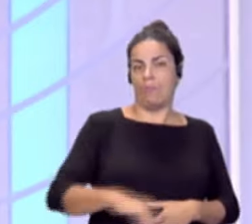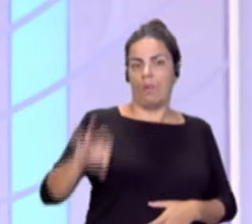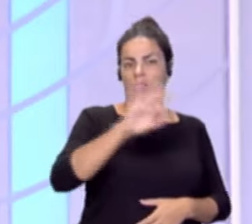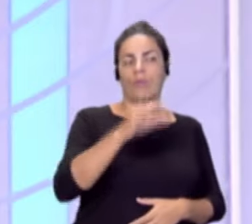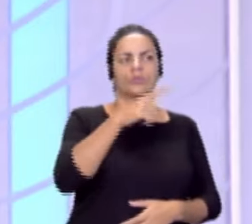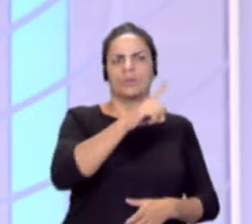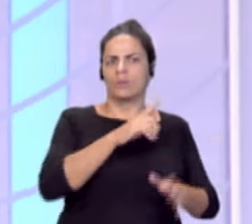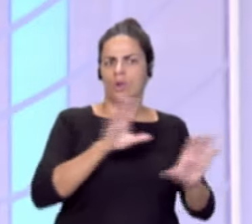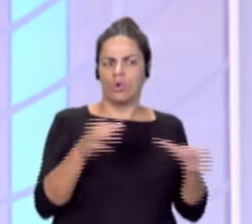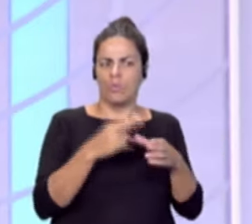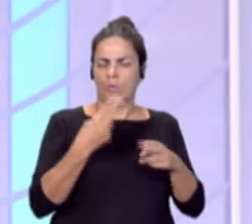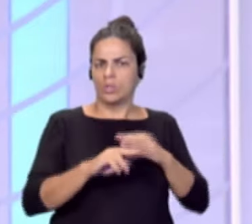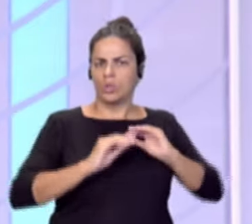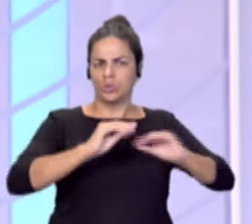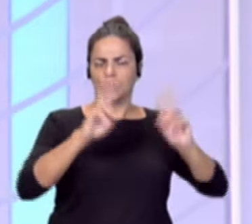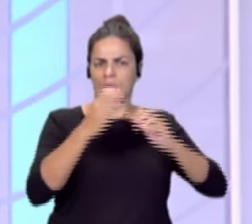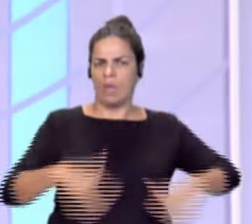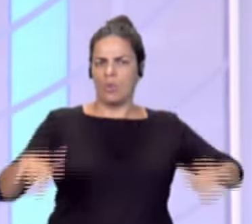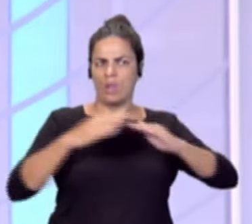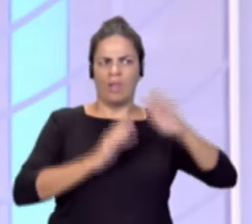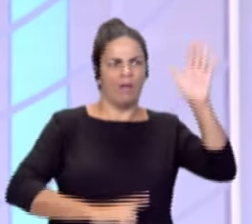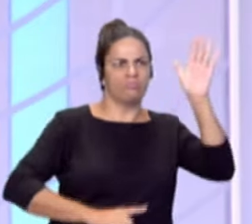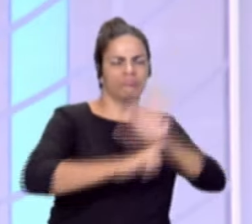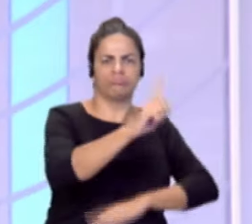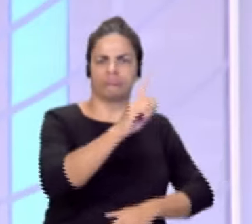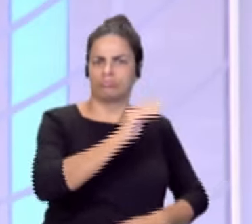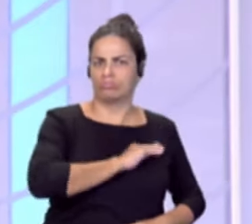igualdad. Y también